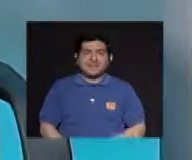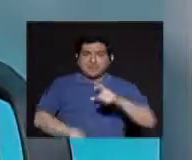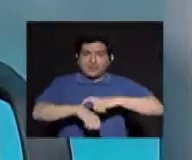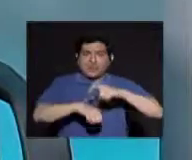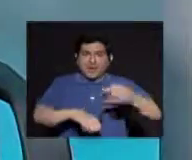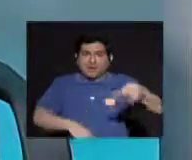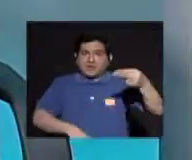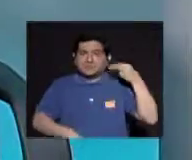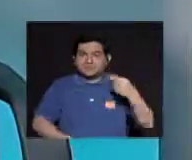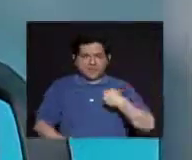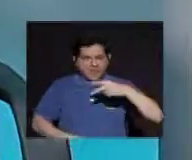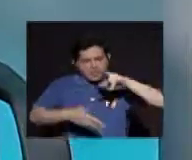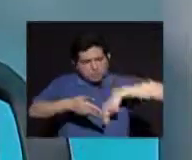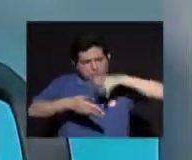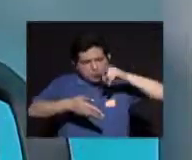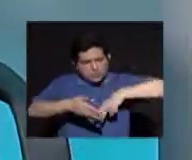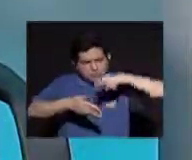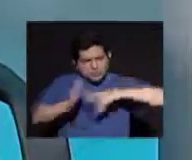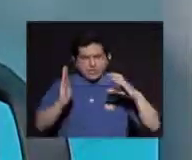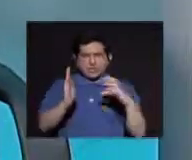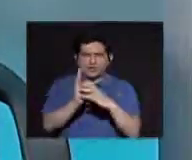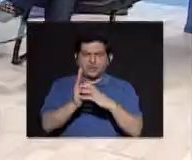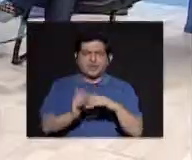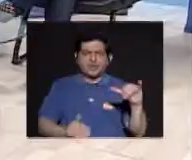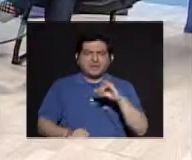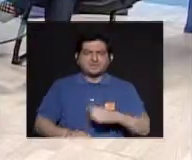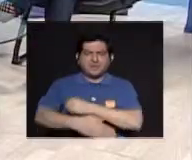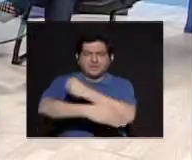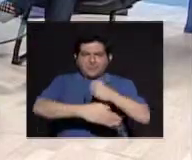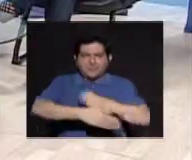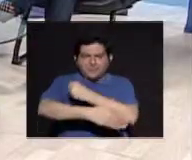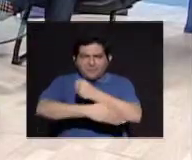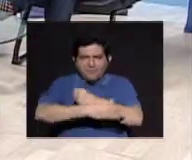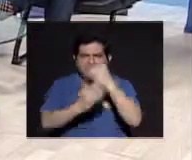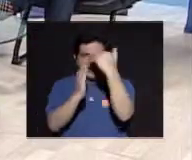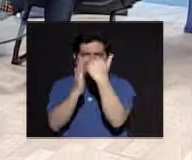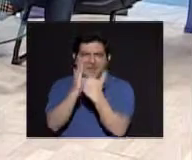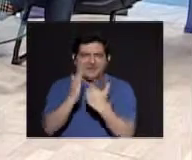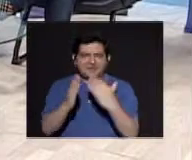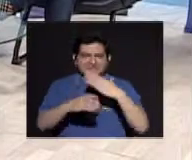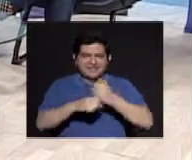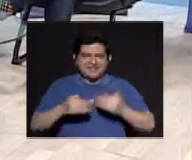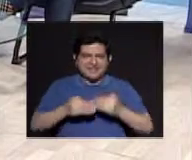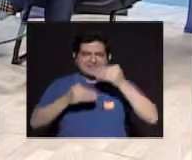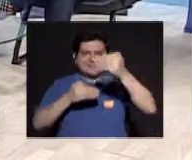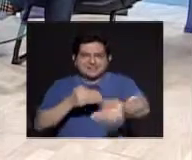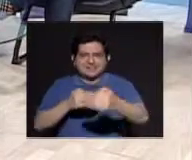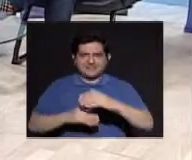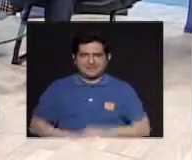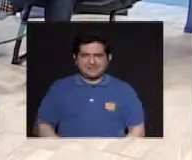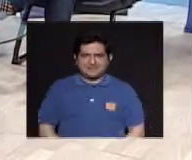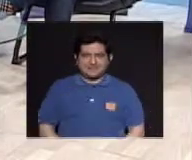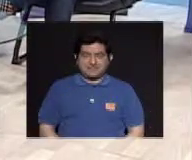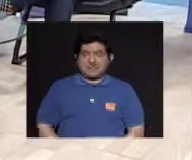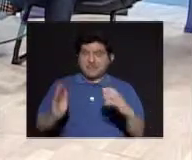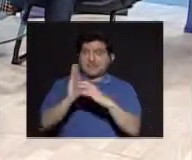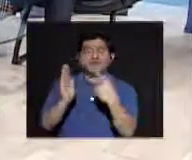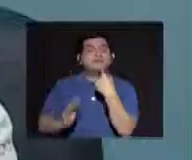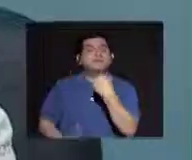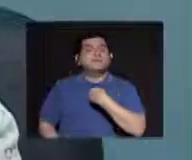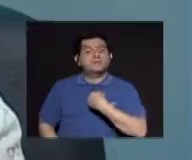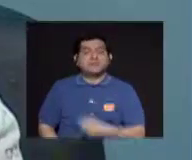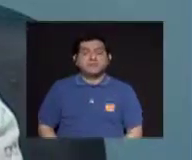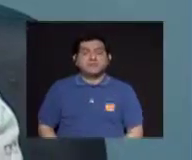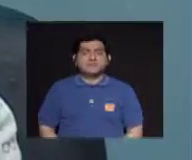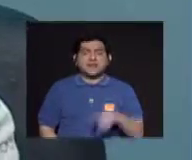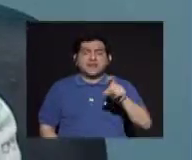época, ¿verdad? Entonces yo me leo el guión y el guión es como mi receta, digamos, de todo lo que se tiene que hacer de ahí en adelante. ¿Por qué? Porque el guión me